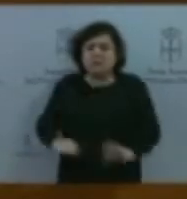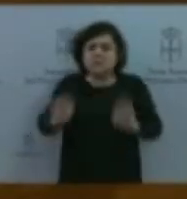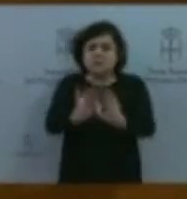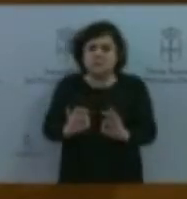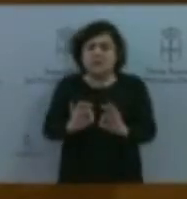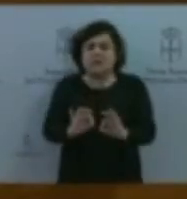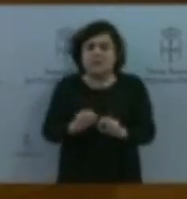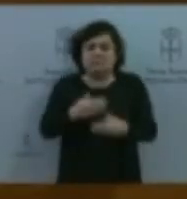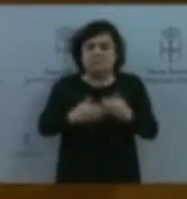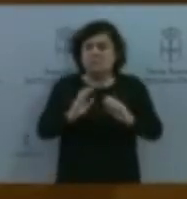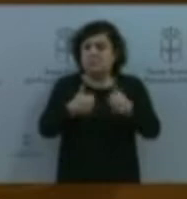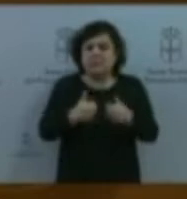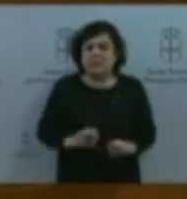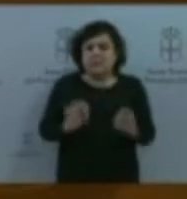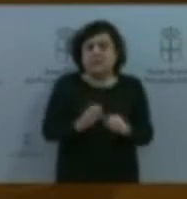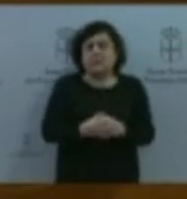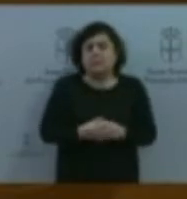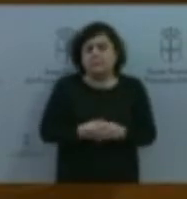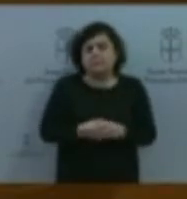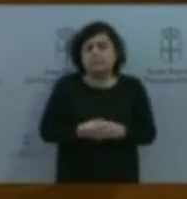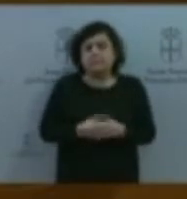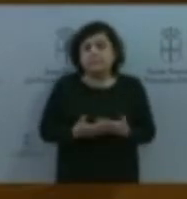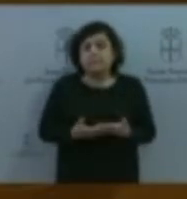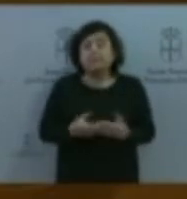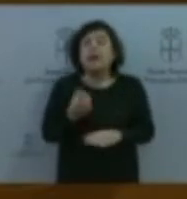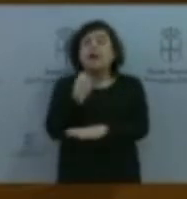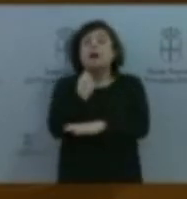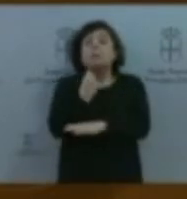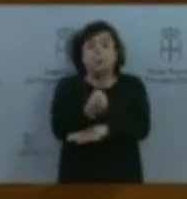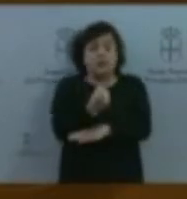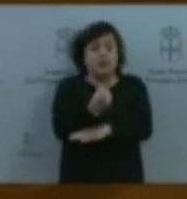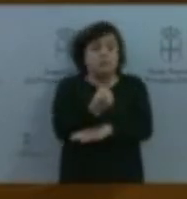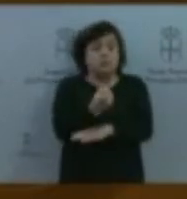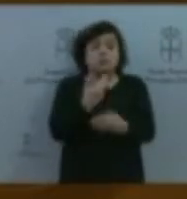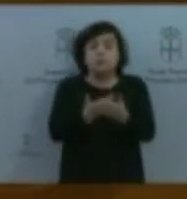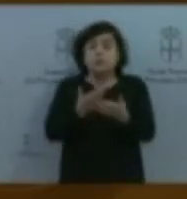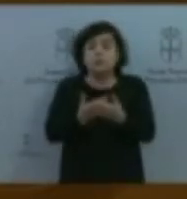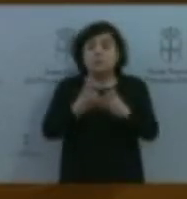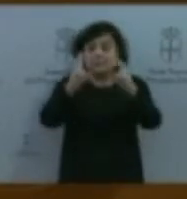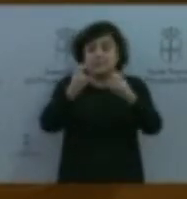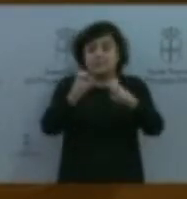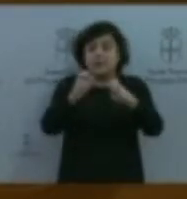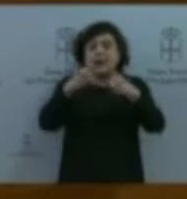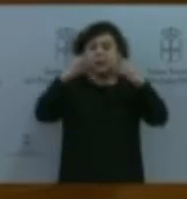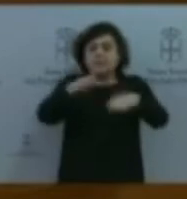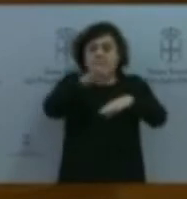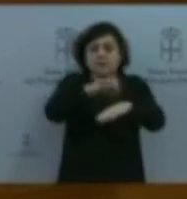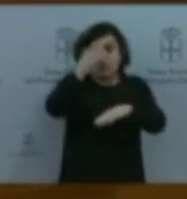¿no? Respaldamos muchas de sus propuestas en materia de atención primaria, dependencia, situación del ERA, construcción de infraestructuras